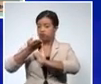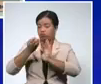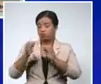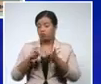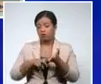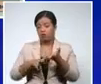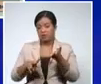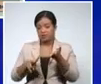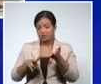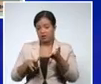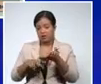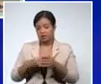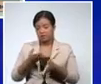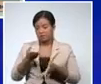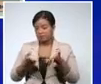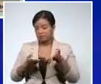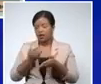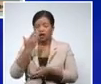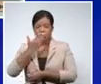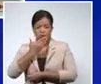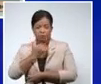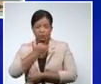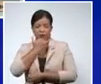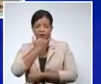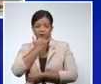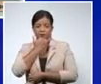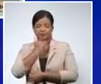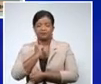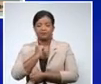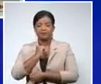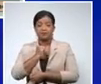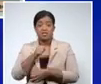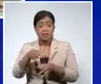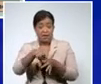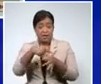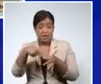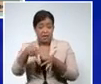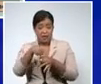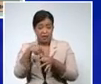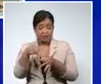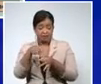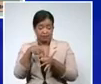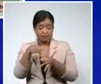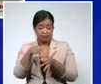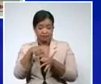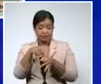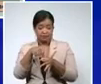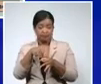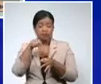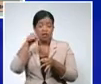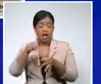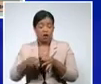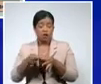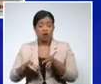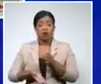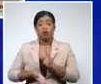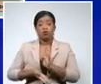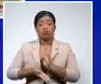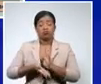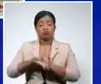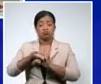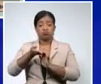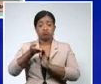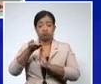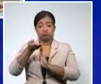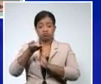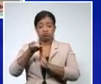provincia el municipio especial Isla de la Juventud supera la tasa de incidencia